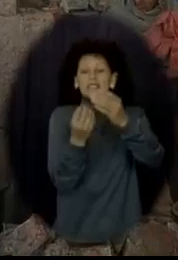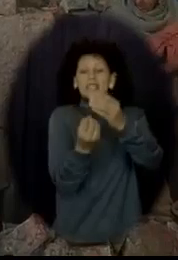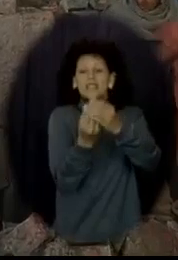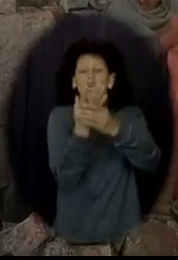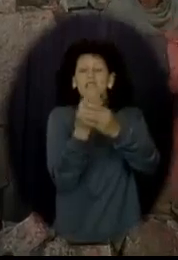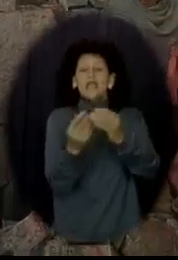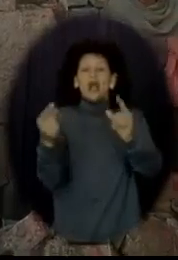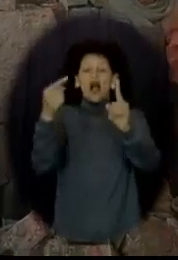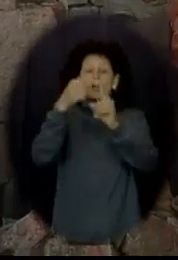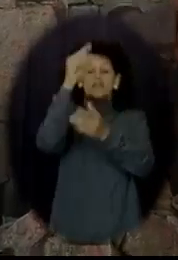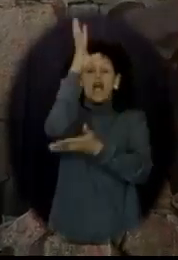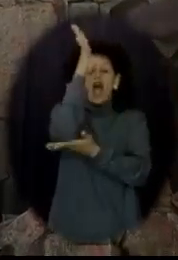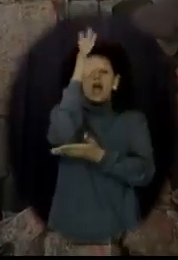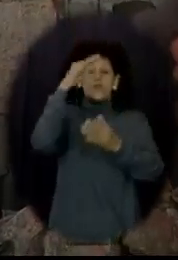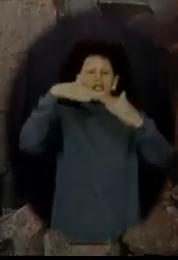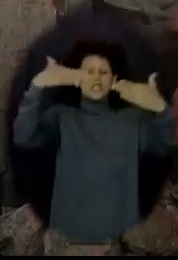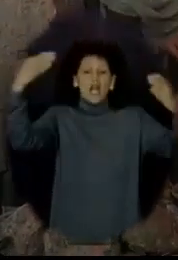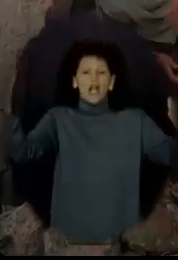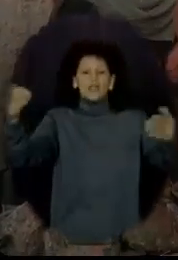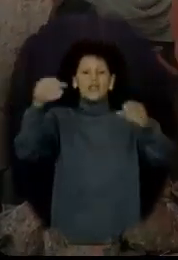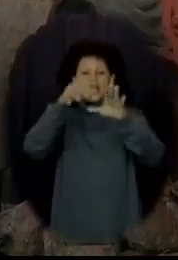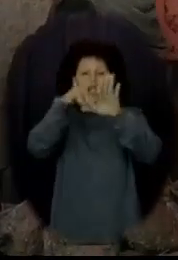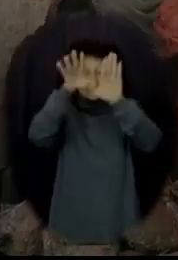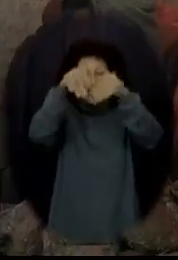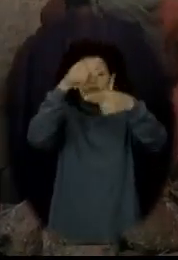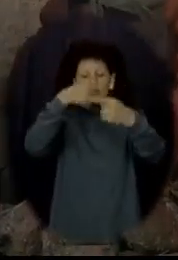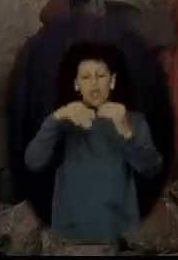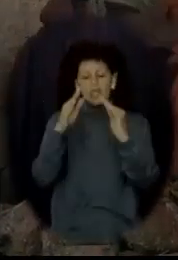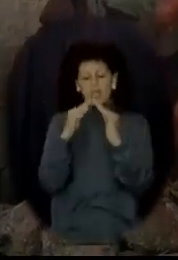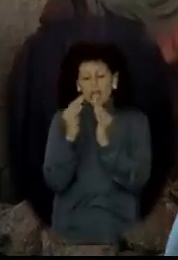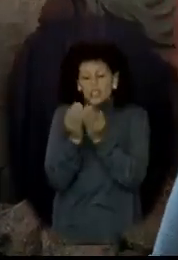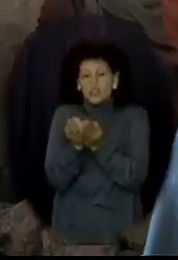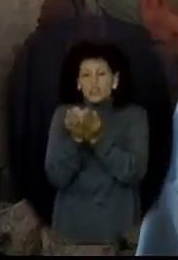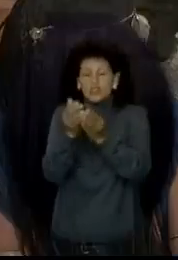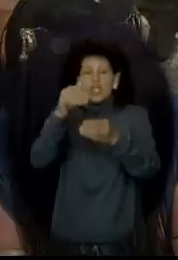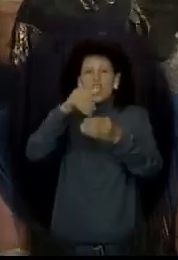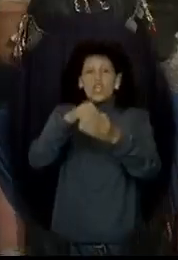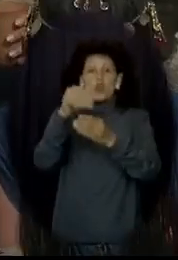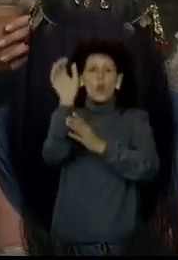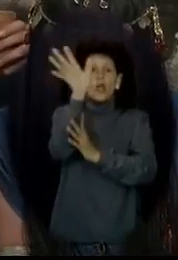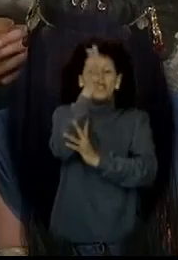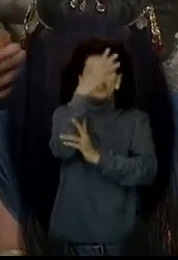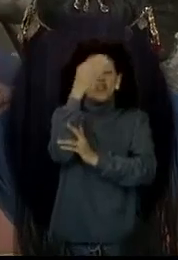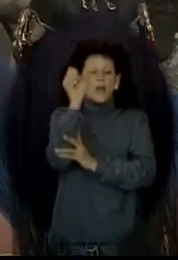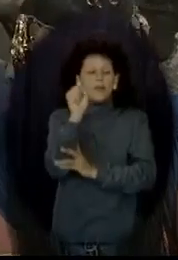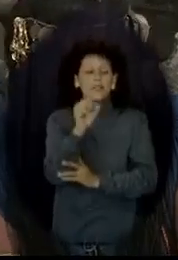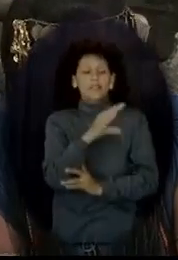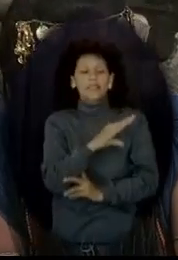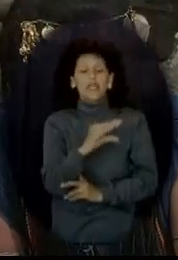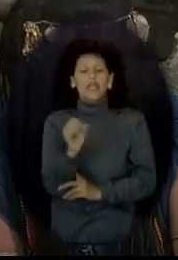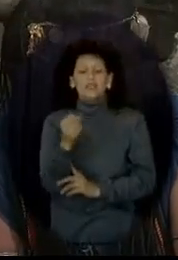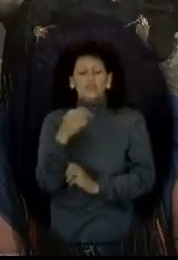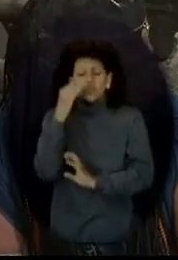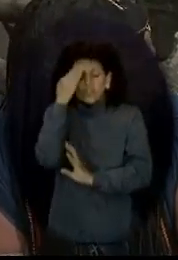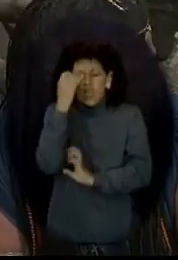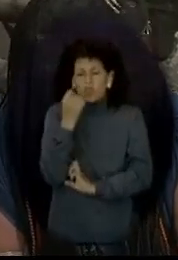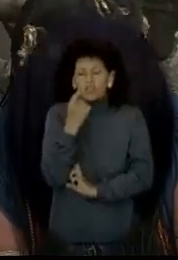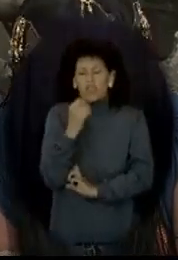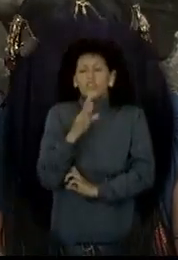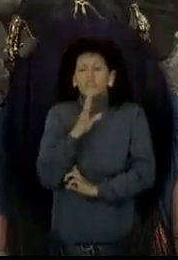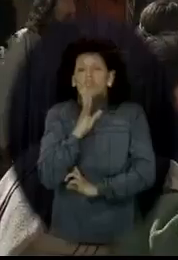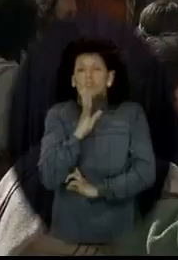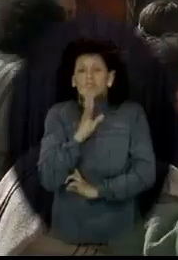crece hasta ser un árbol tan grande que las aves hacen nidos en sus ramas. No entiendo de